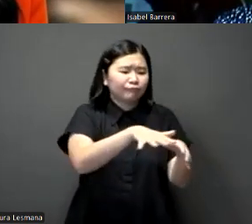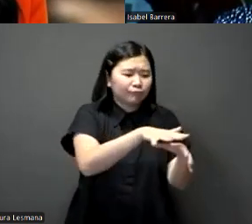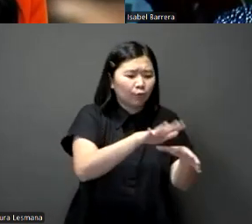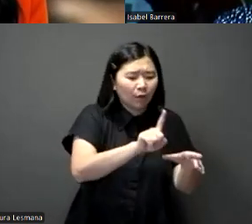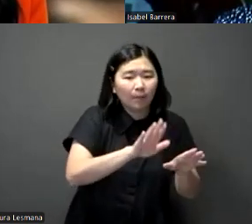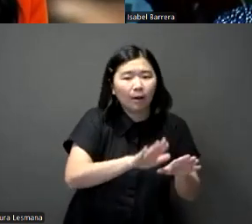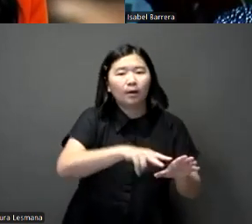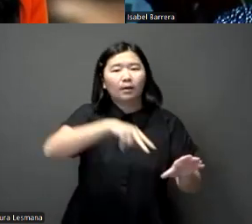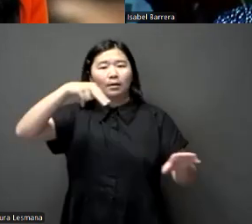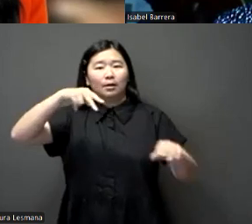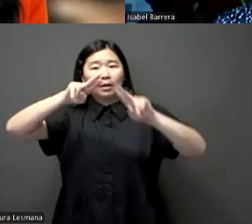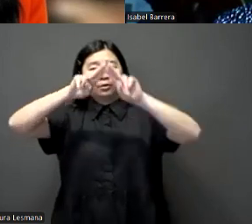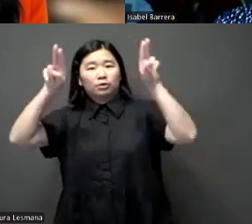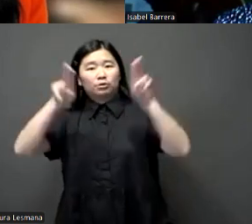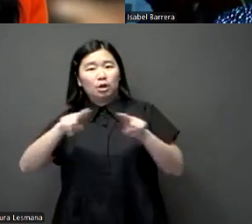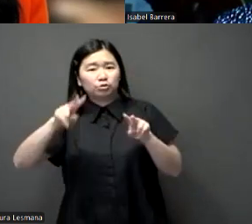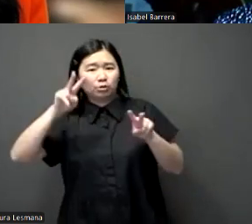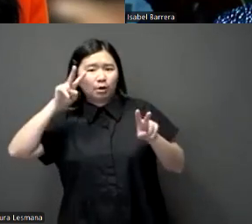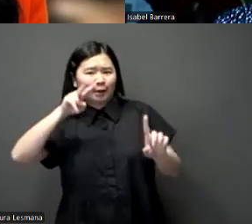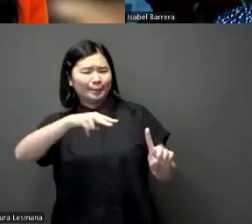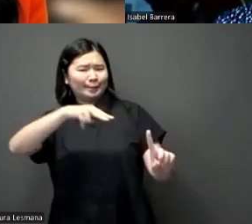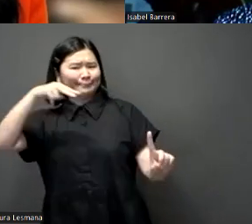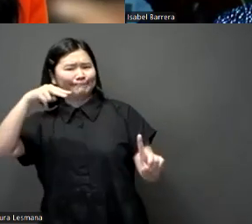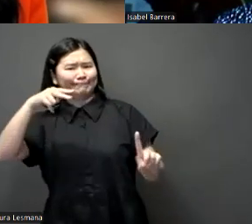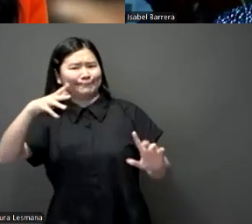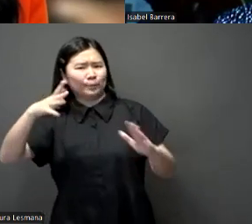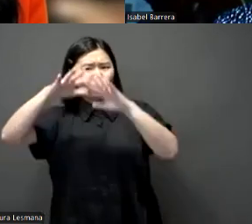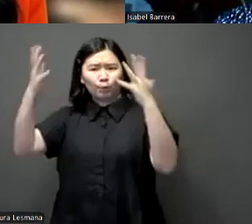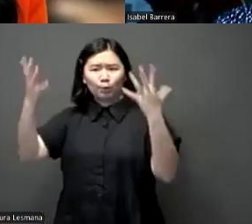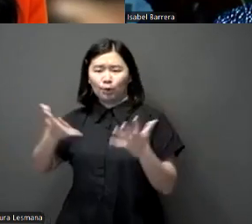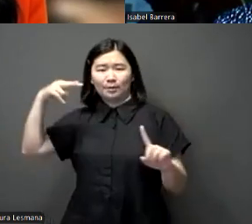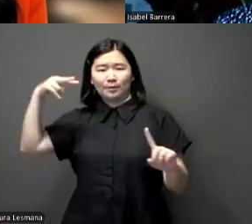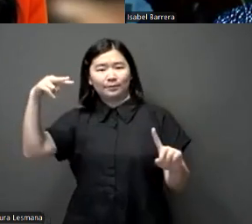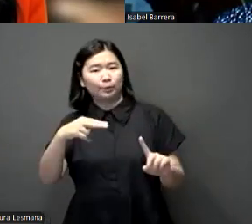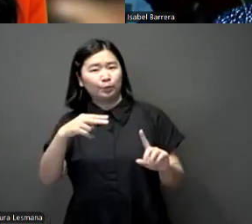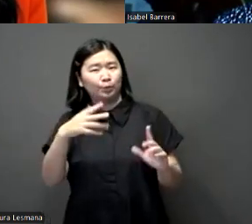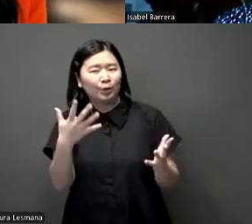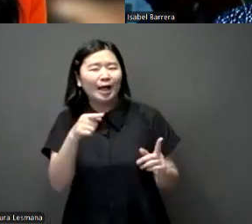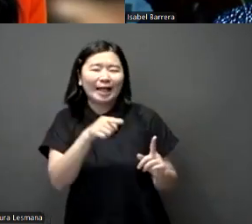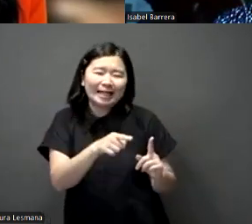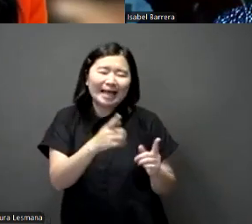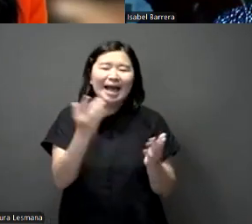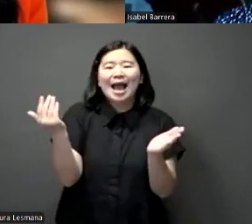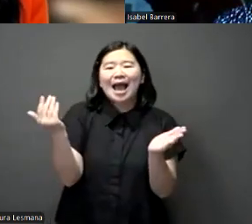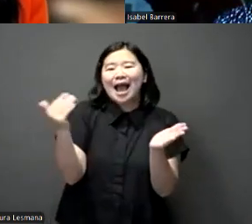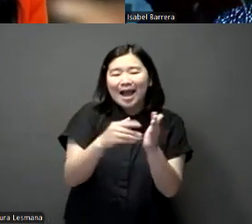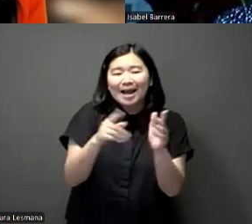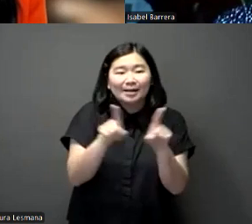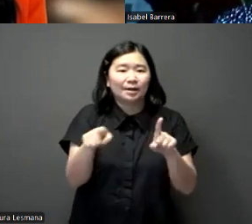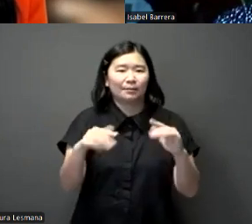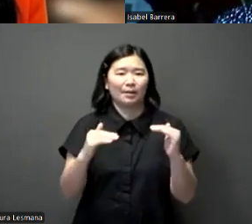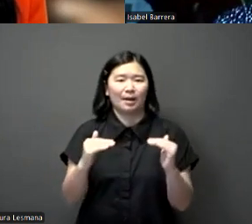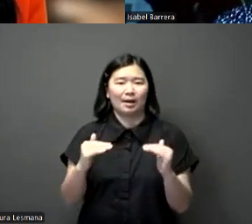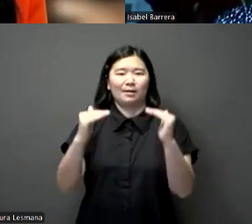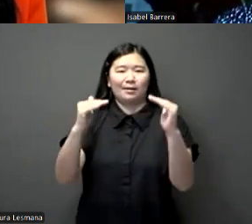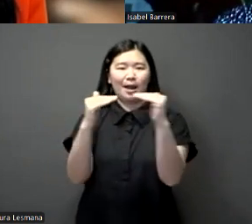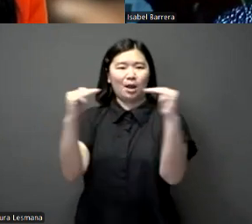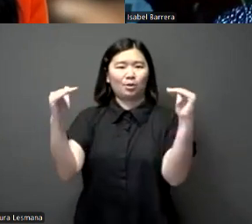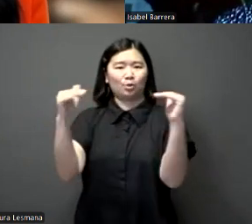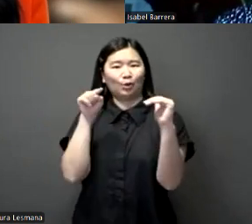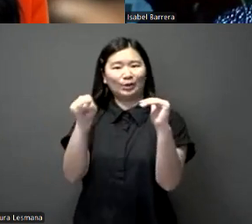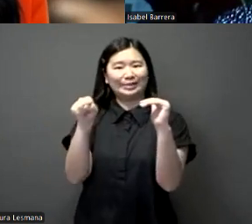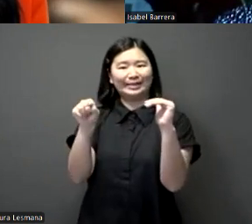inicial respecto de, en este momento, cómo funciona el programa, que es lo que hemos llevado de análisis hasta el momento, que es el paso